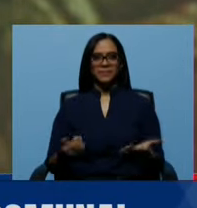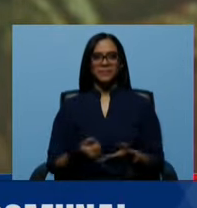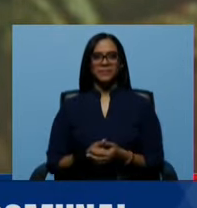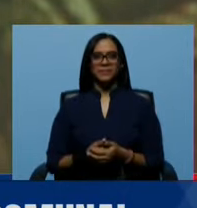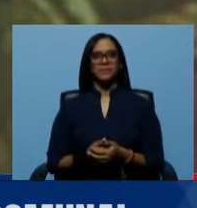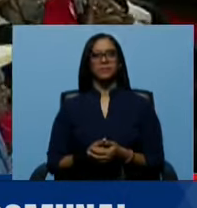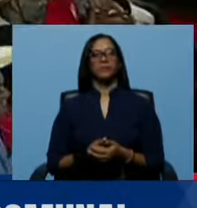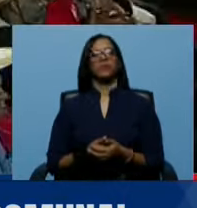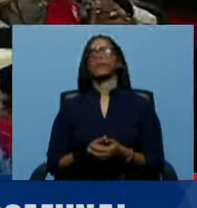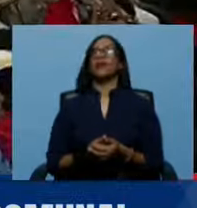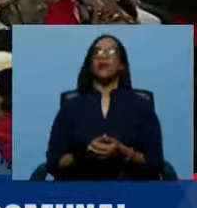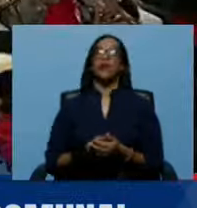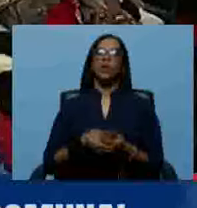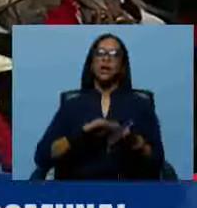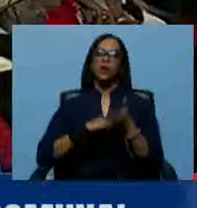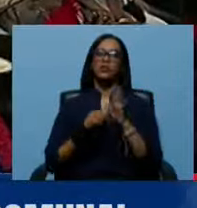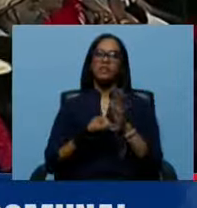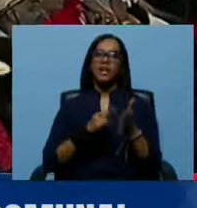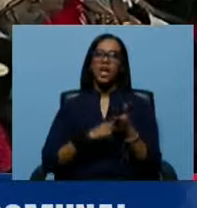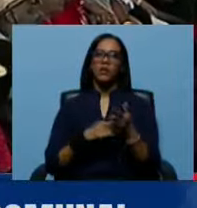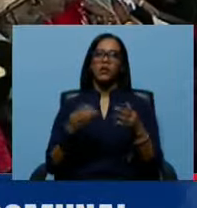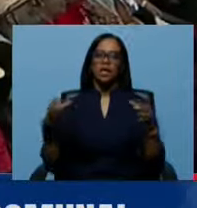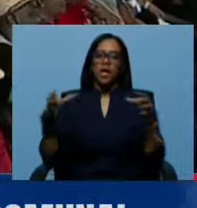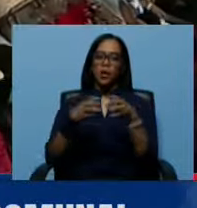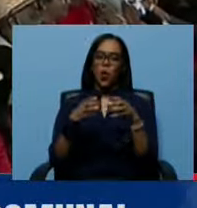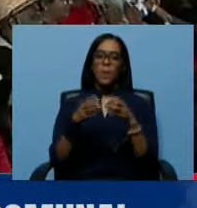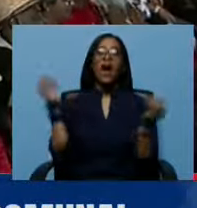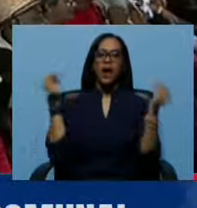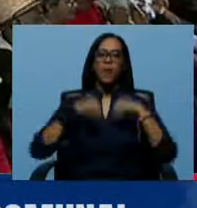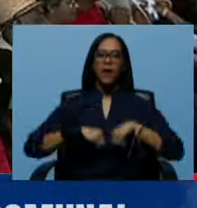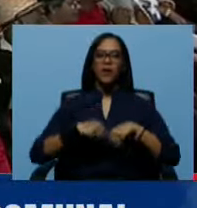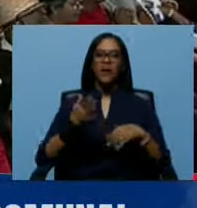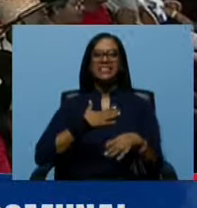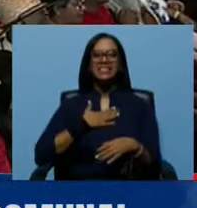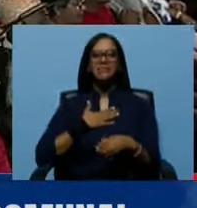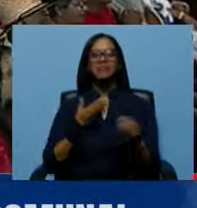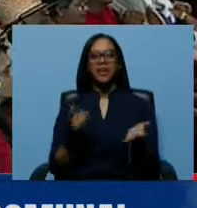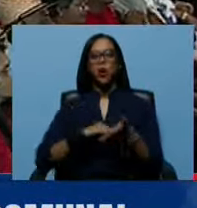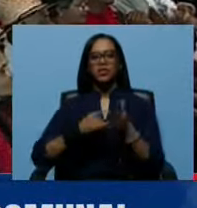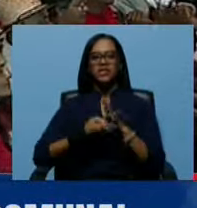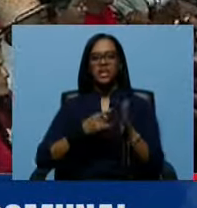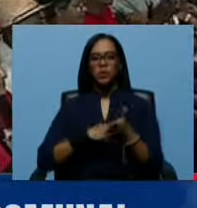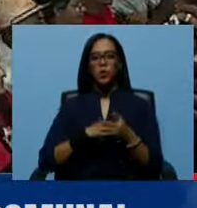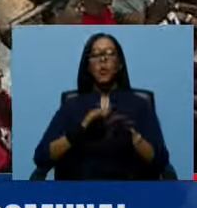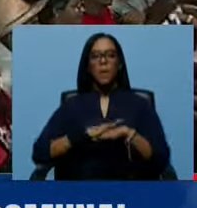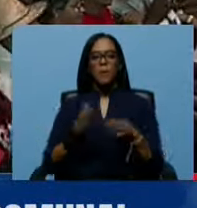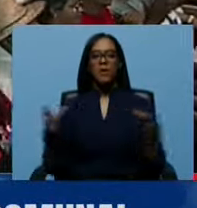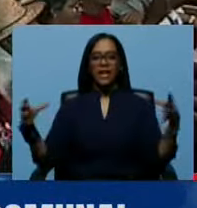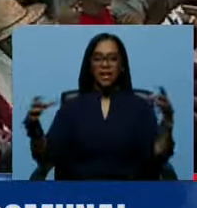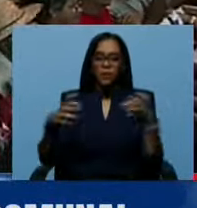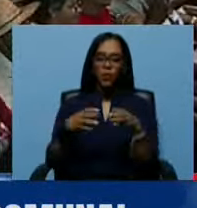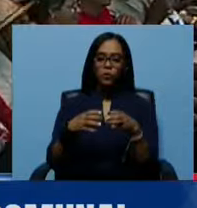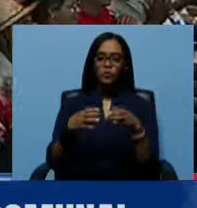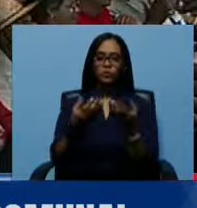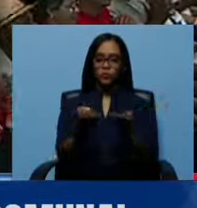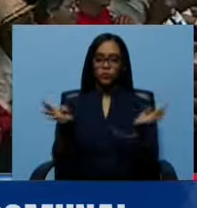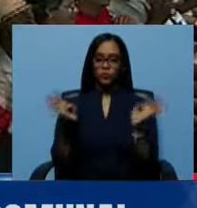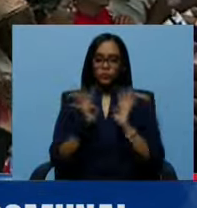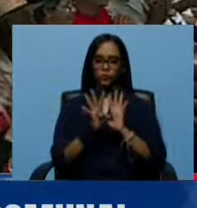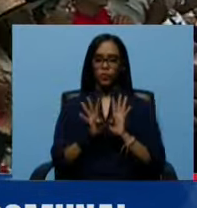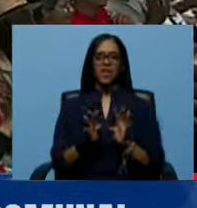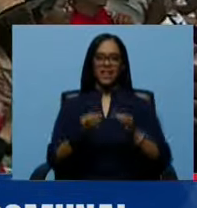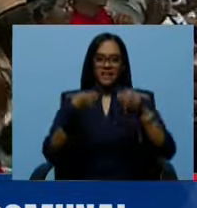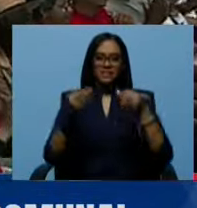Y con el concepto del conuco, de acuerdo, ese es mi concepto. Porque el conuco en esencia, Ángel